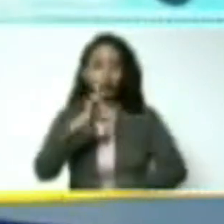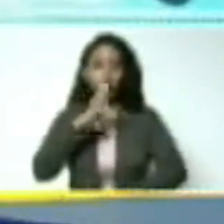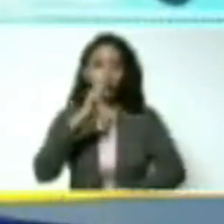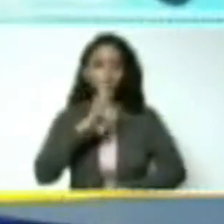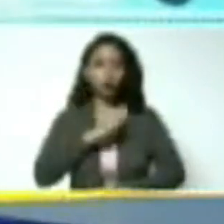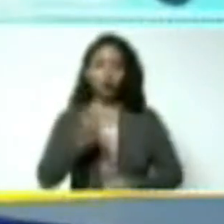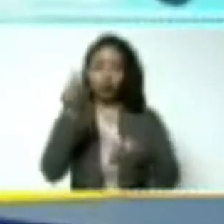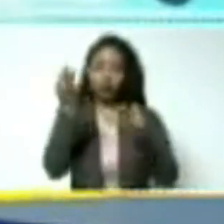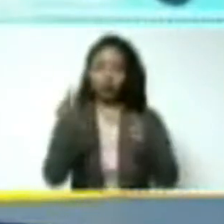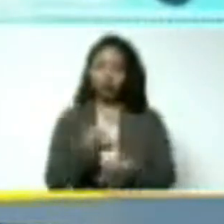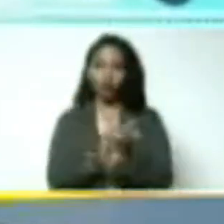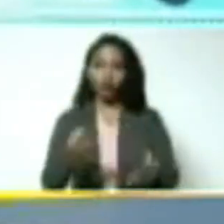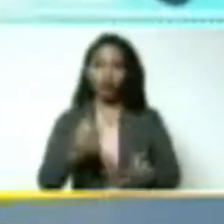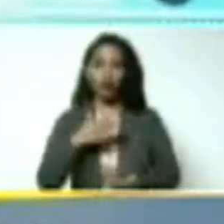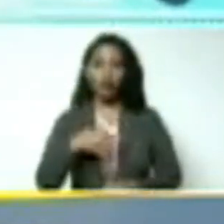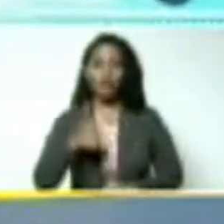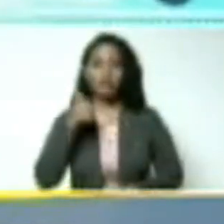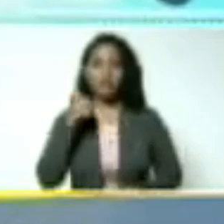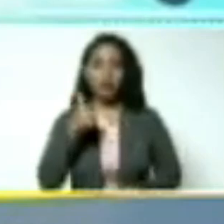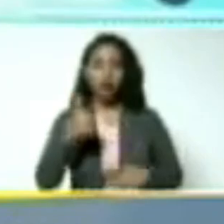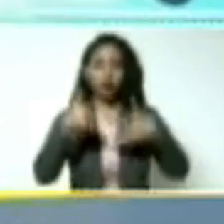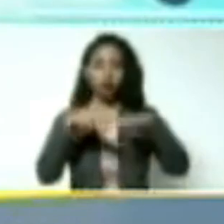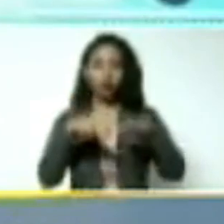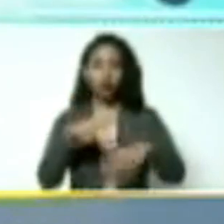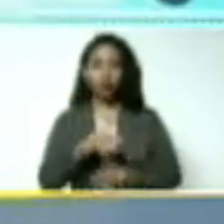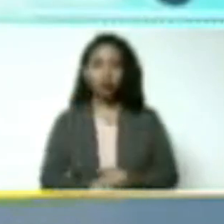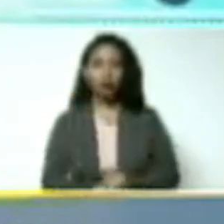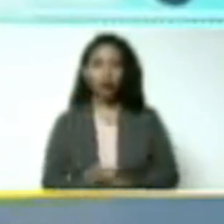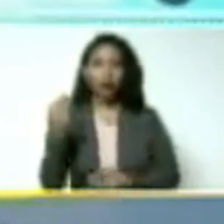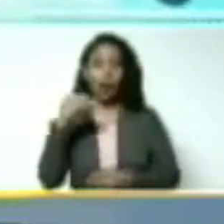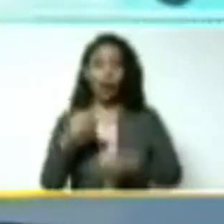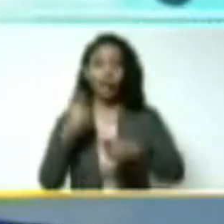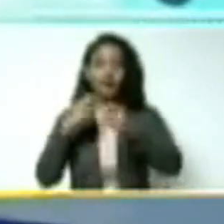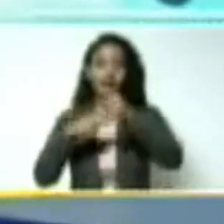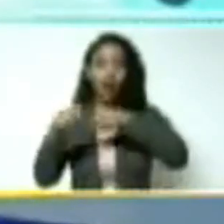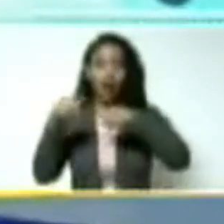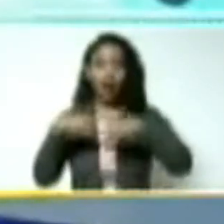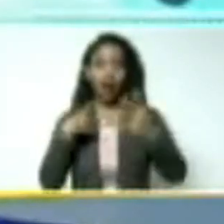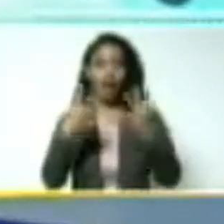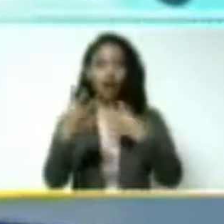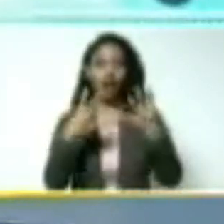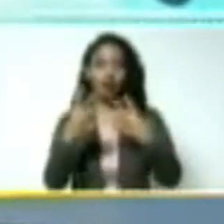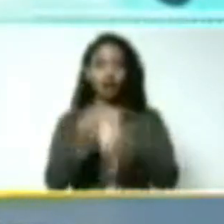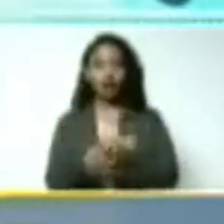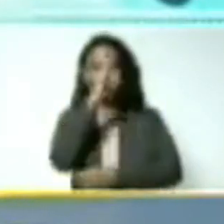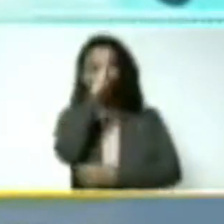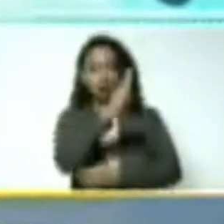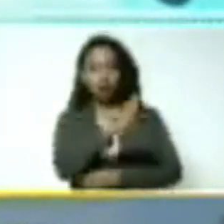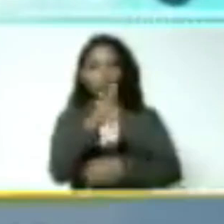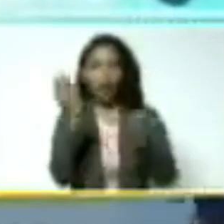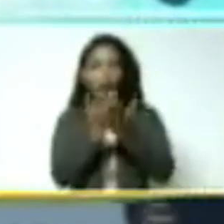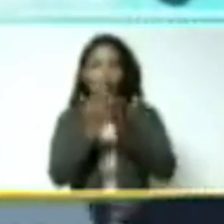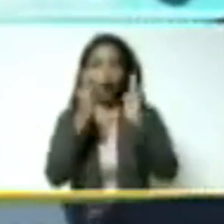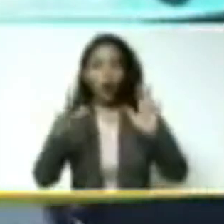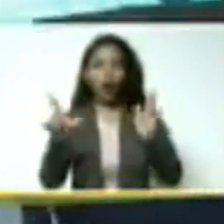cacheroso, bien fino, y además ofertarle en todas estas ferias, directamente en la escuela